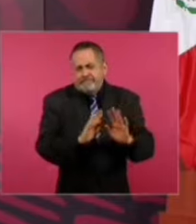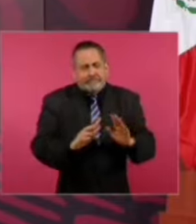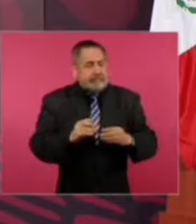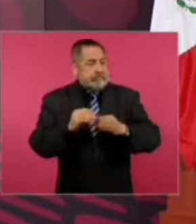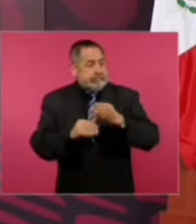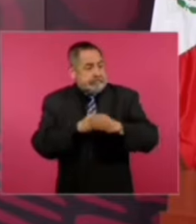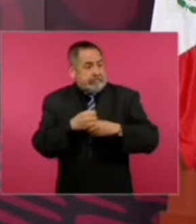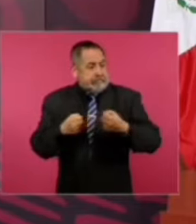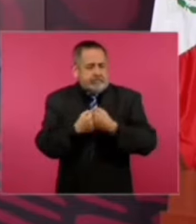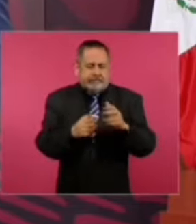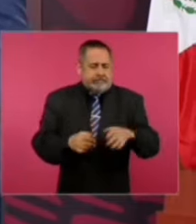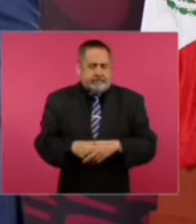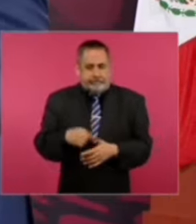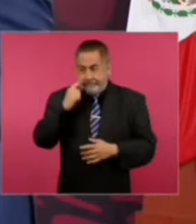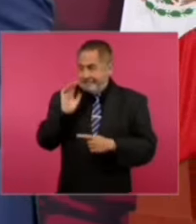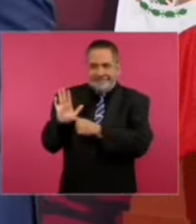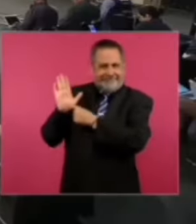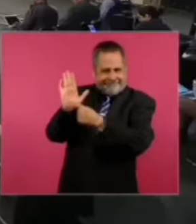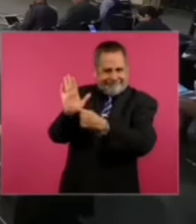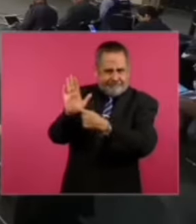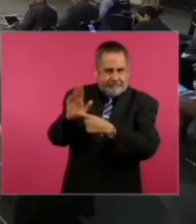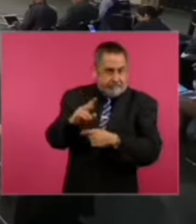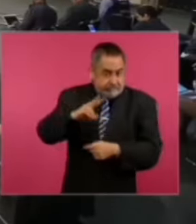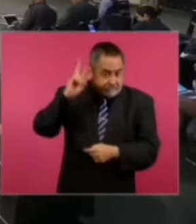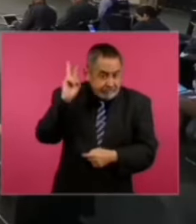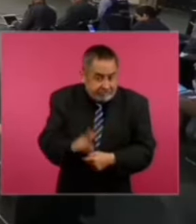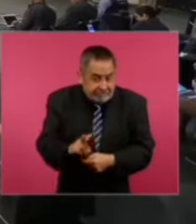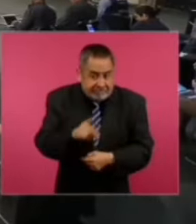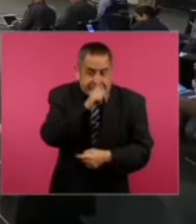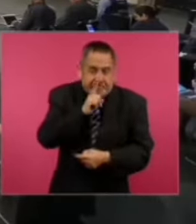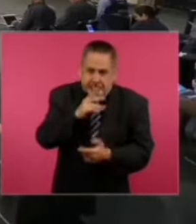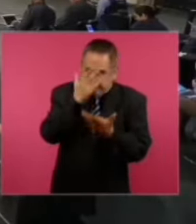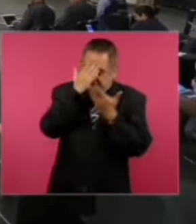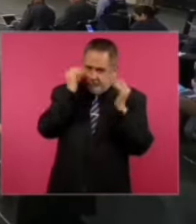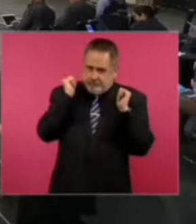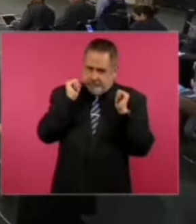¿por qué no lo pones? ¿Será real? No se lo estoy buscando, pero no.